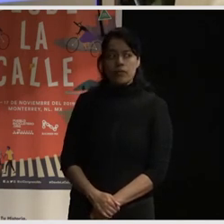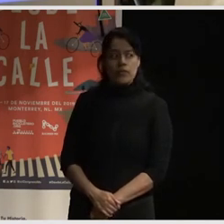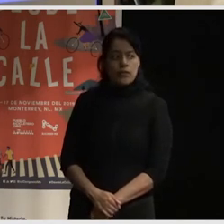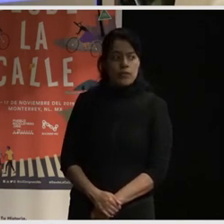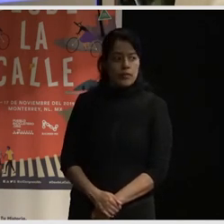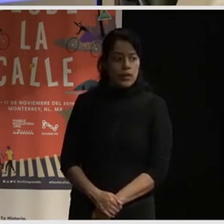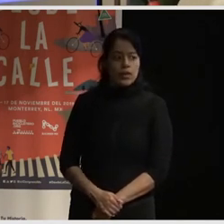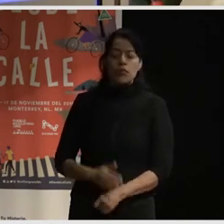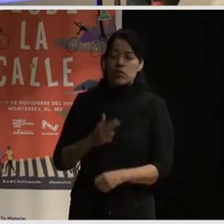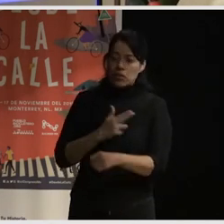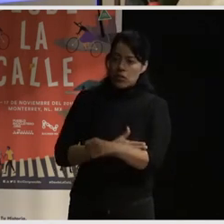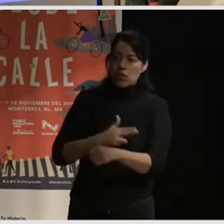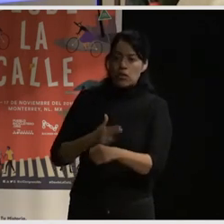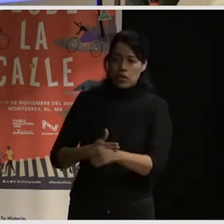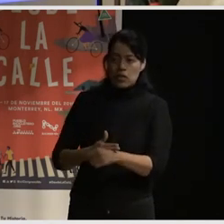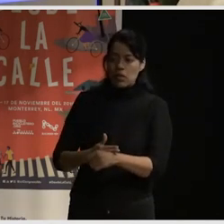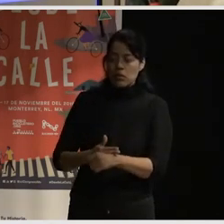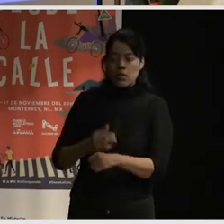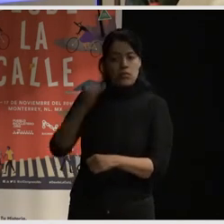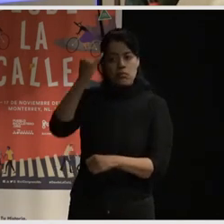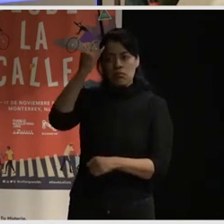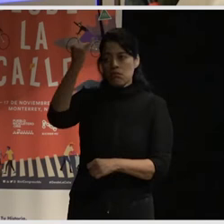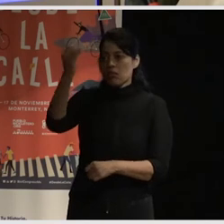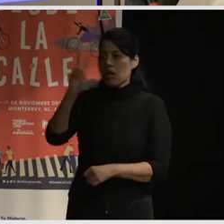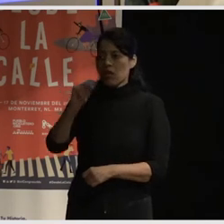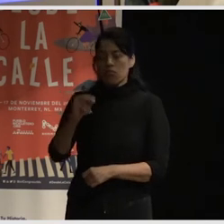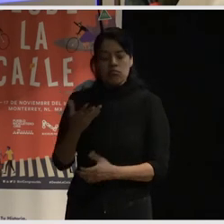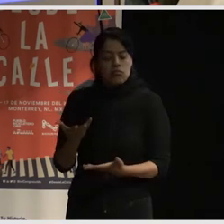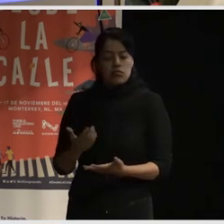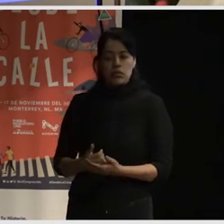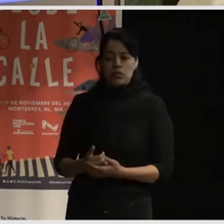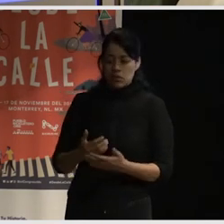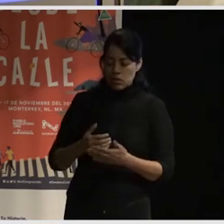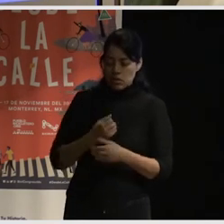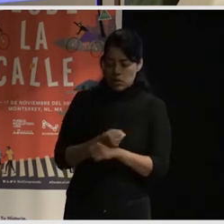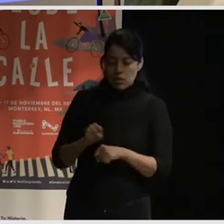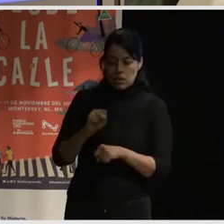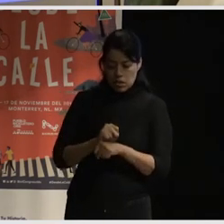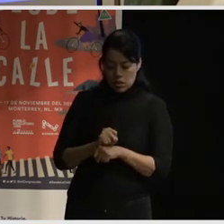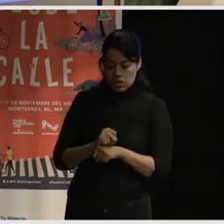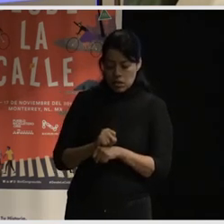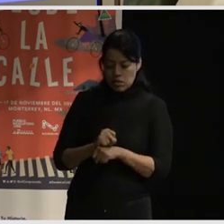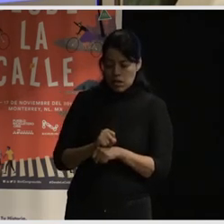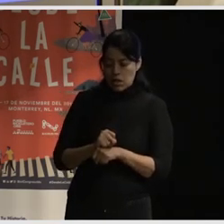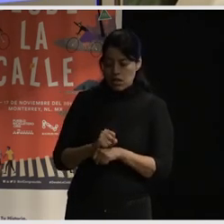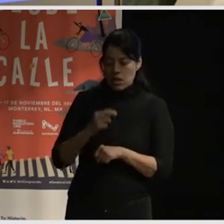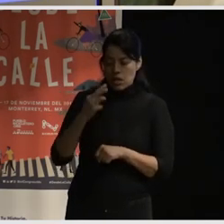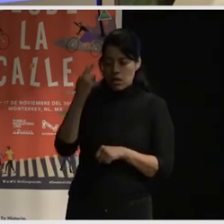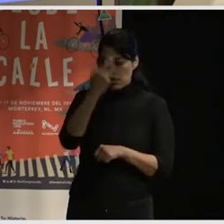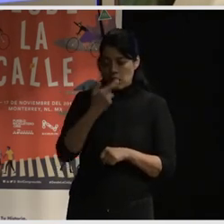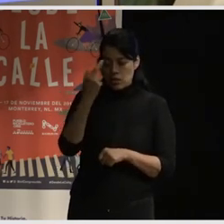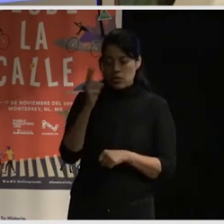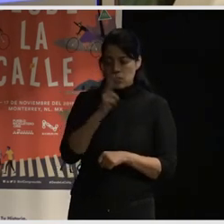pues honestamente no no se nos había ocurrido en esta semana el observatorio del aire si lanzó en sus redes